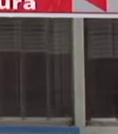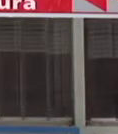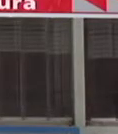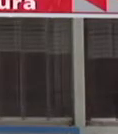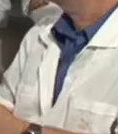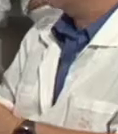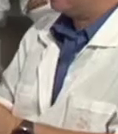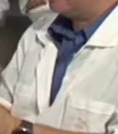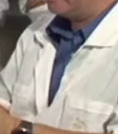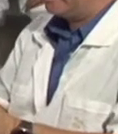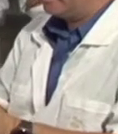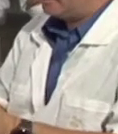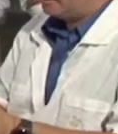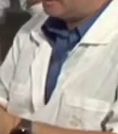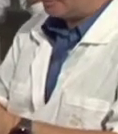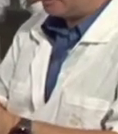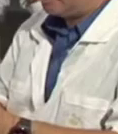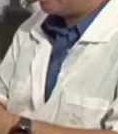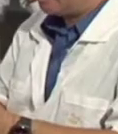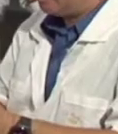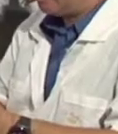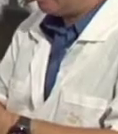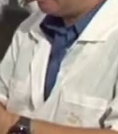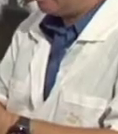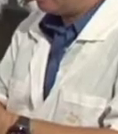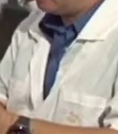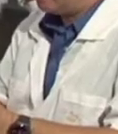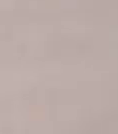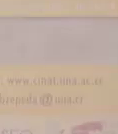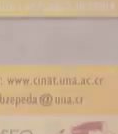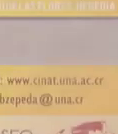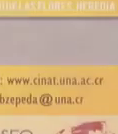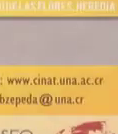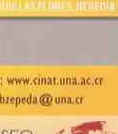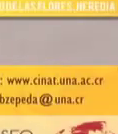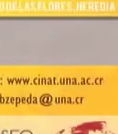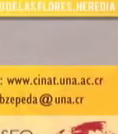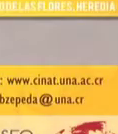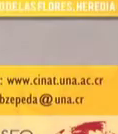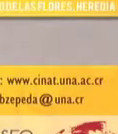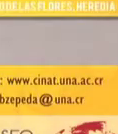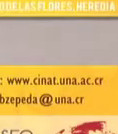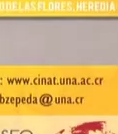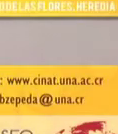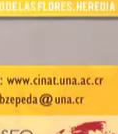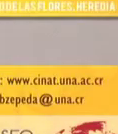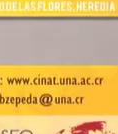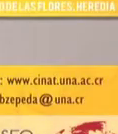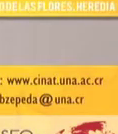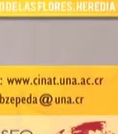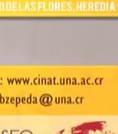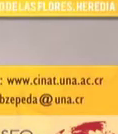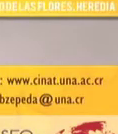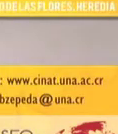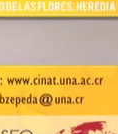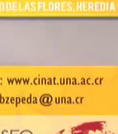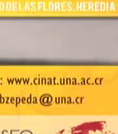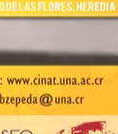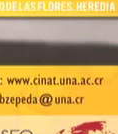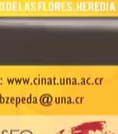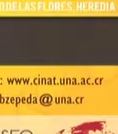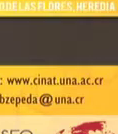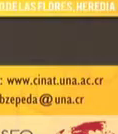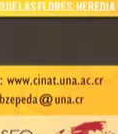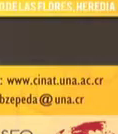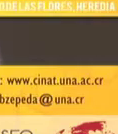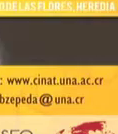de Fomento de la Apicultura, la colaboración del Servicio Nacional de Salud Animal y el patrocinio de la Corporación Manzaté en el marco de